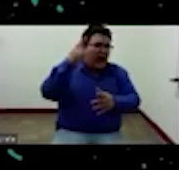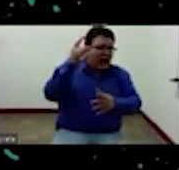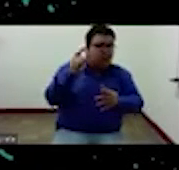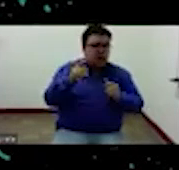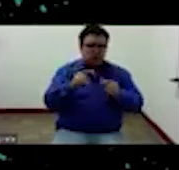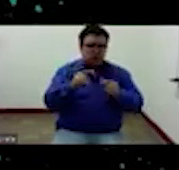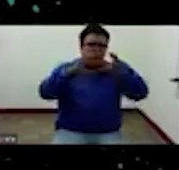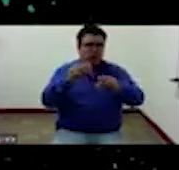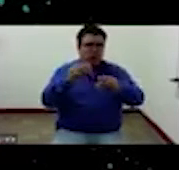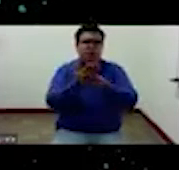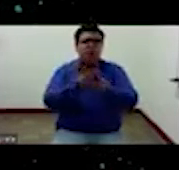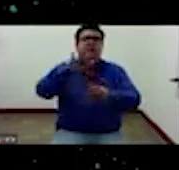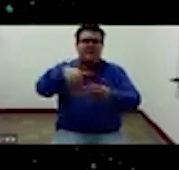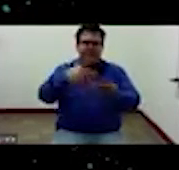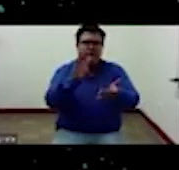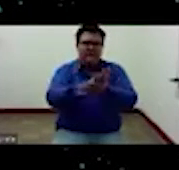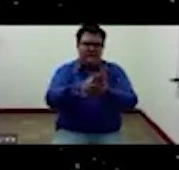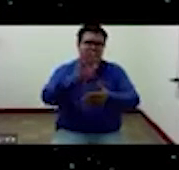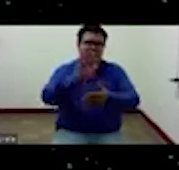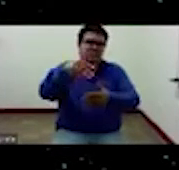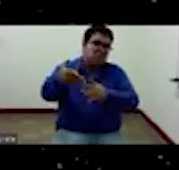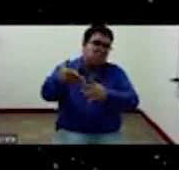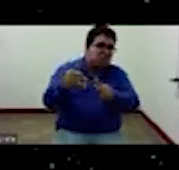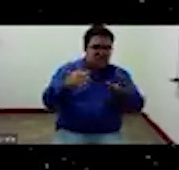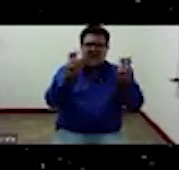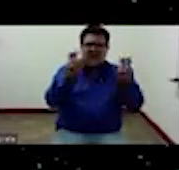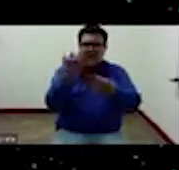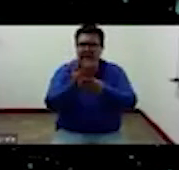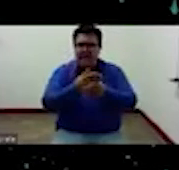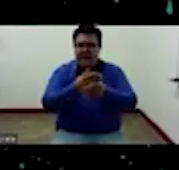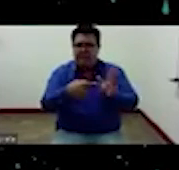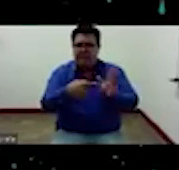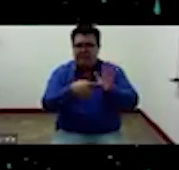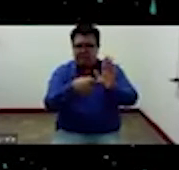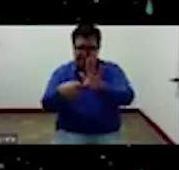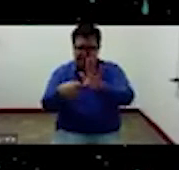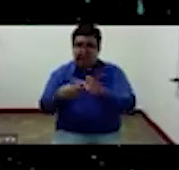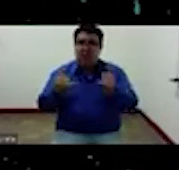algunos trabajos que tienen que ver con archivo. En estas ficciones,